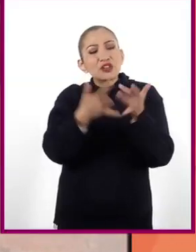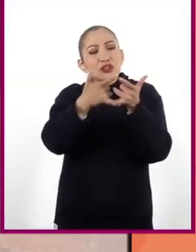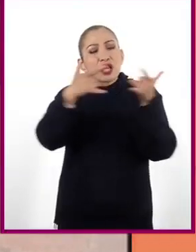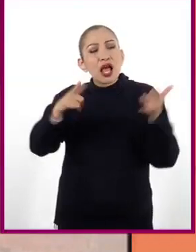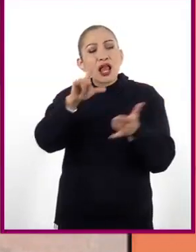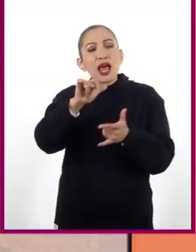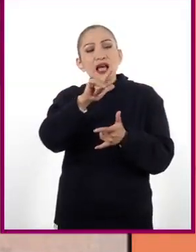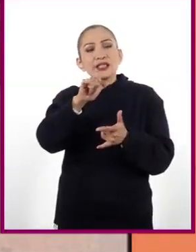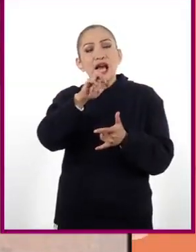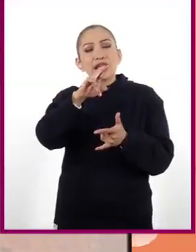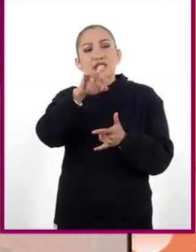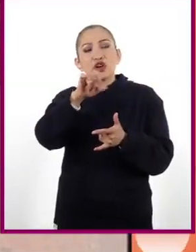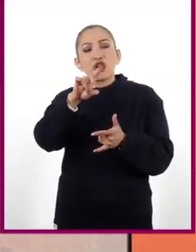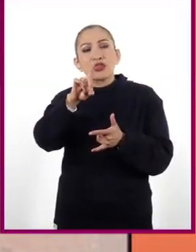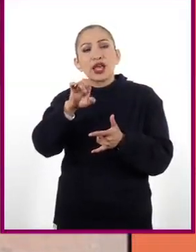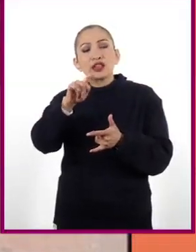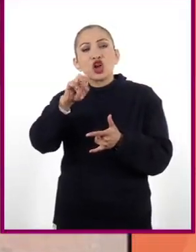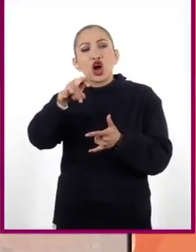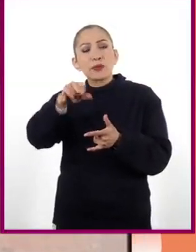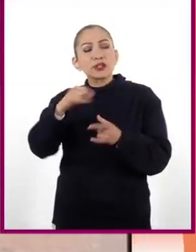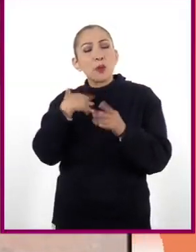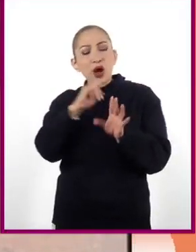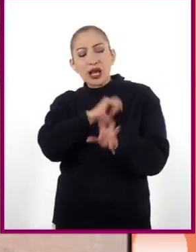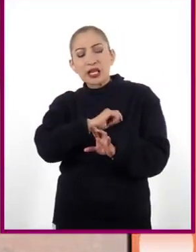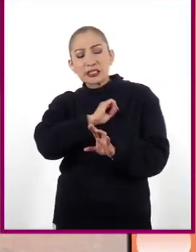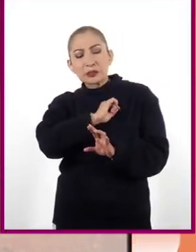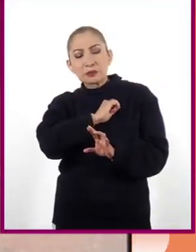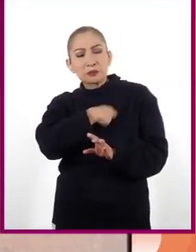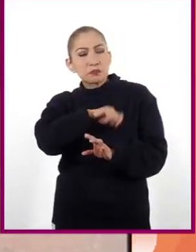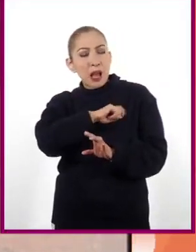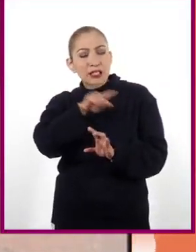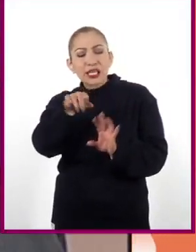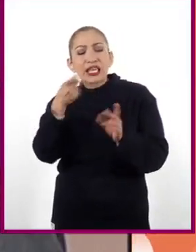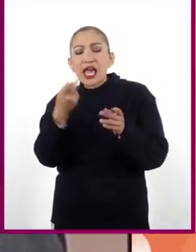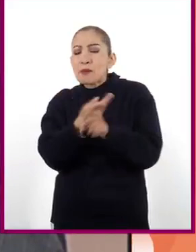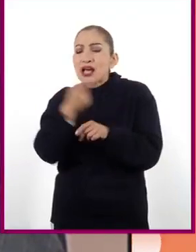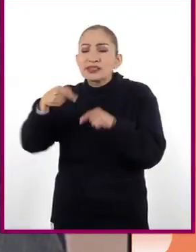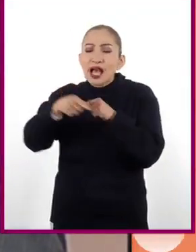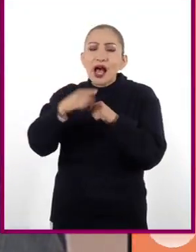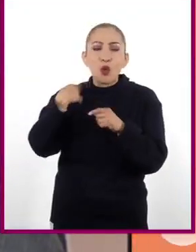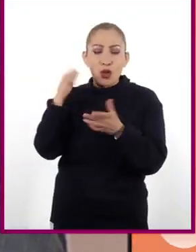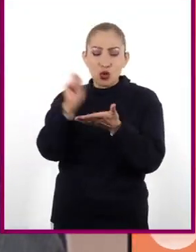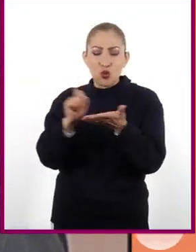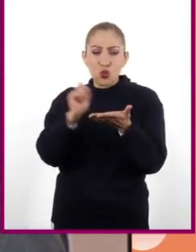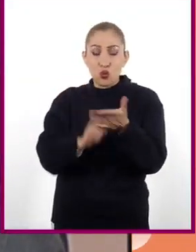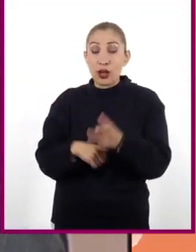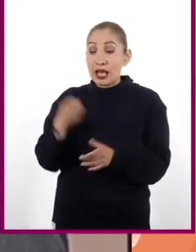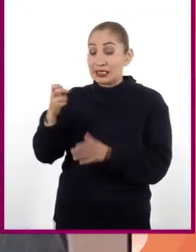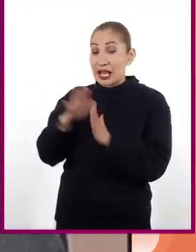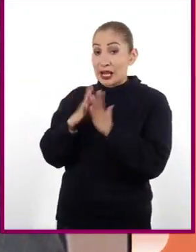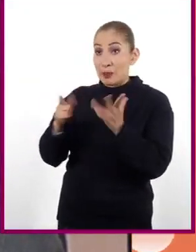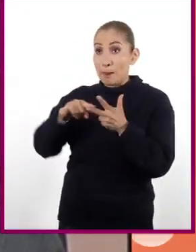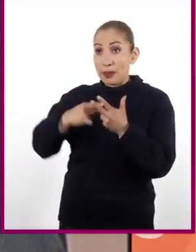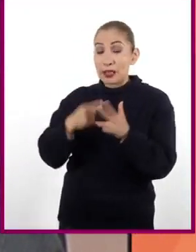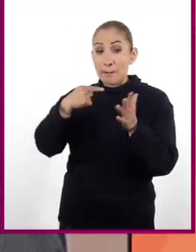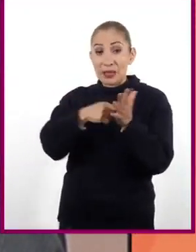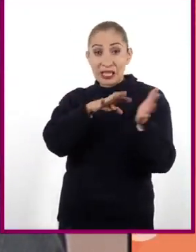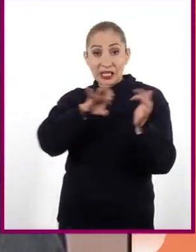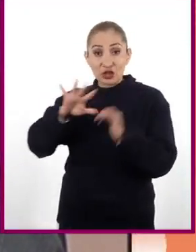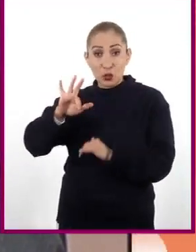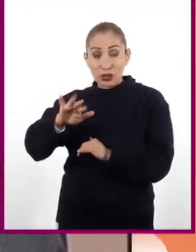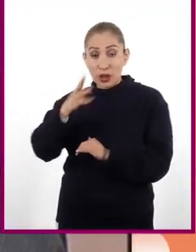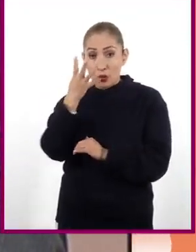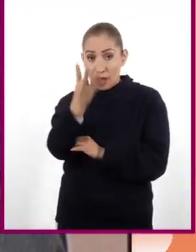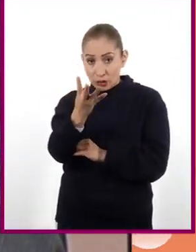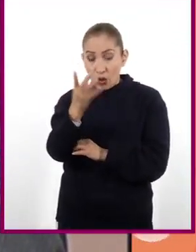novela Lazarillo de Tormes y narrarnos cómo eran España y su imperio cuando se publicó la novela? Claro que sí. Mira, la novela se publica en